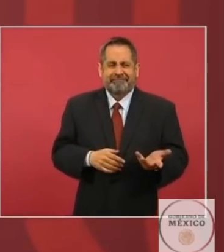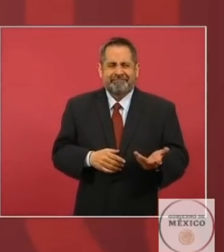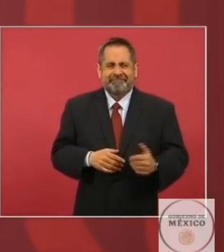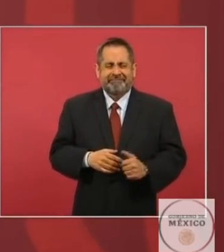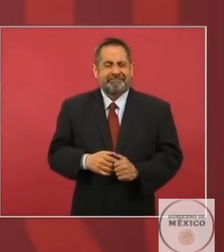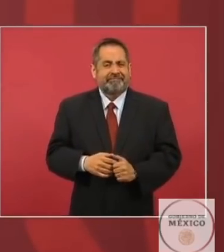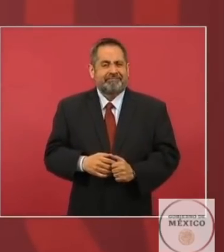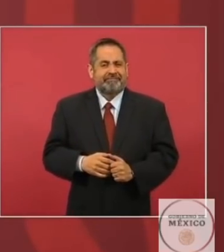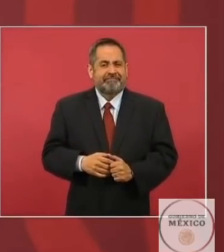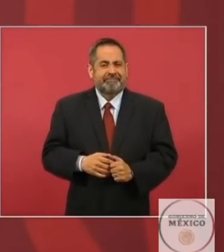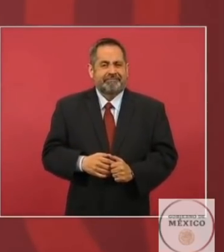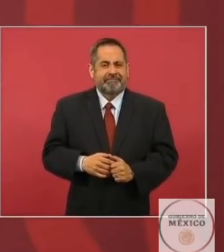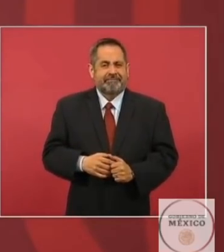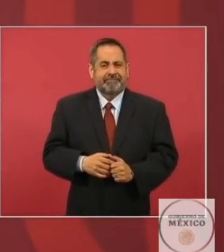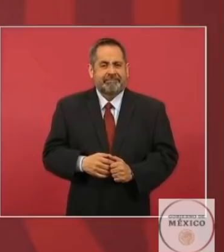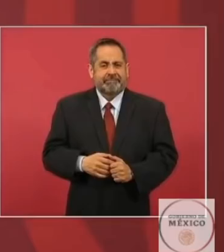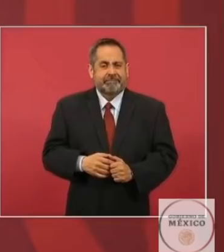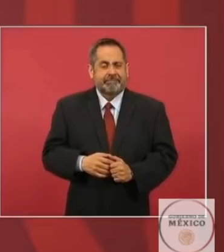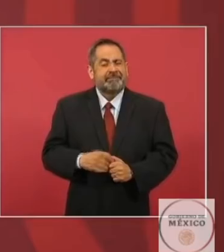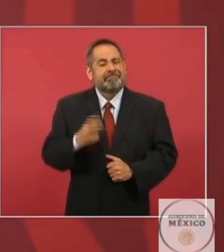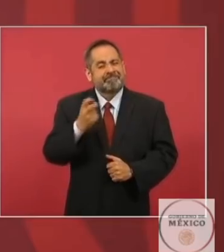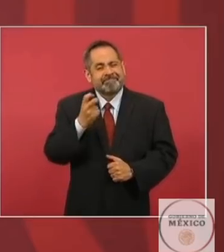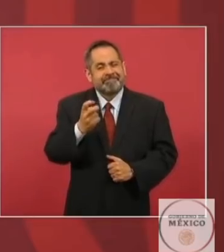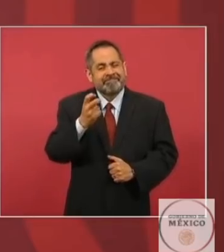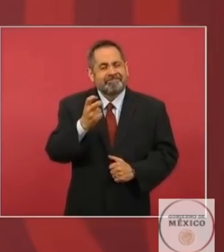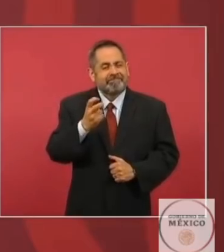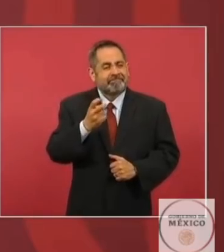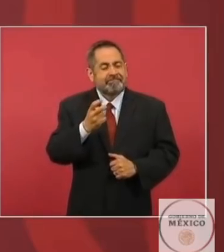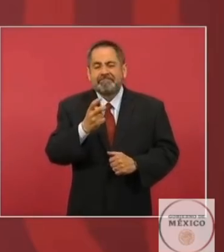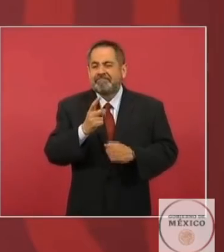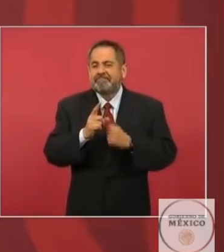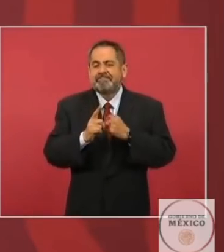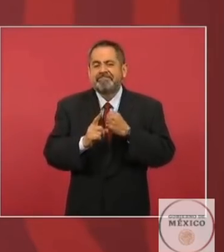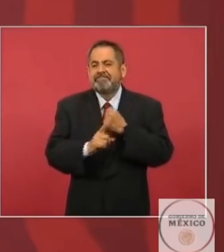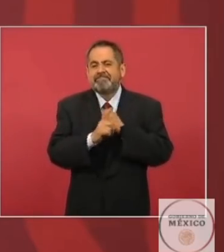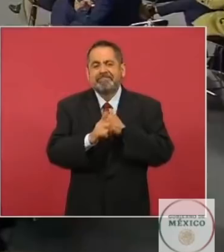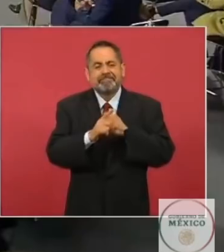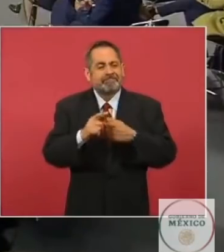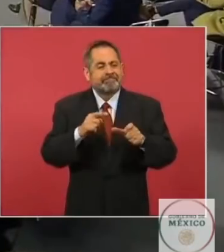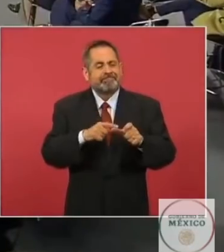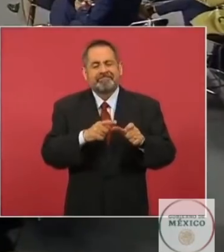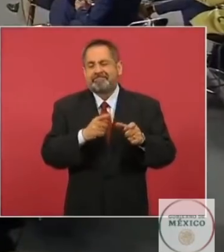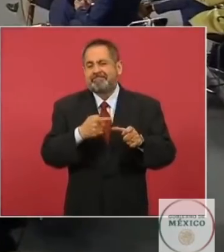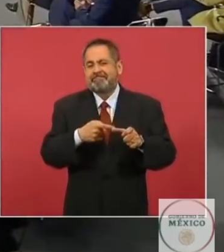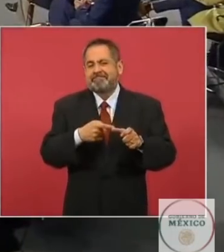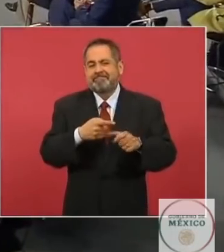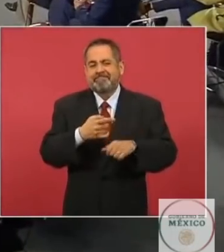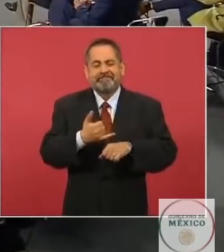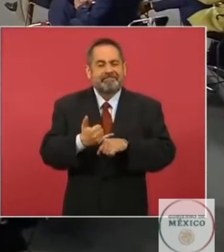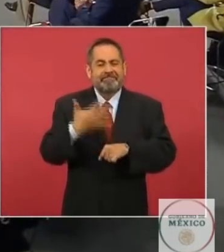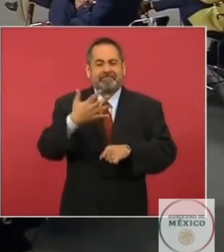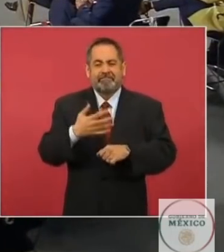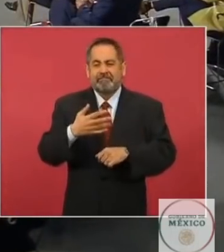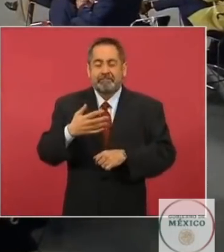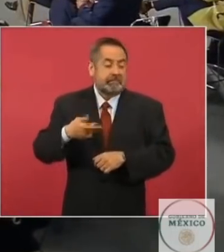y eso nos generaba una fama que no corresponde a lo que es